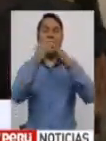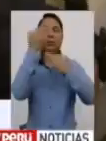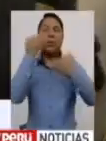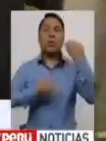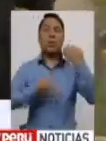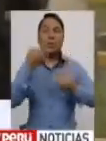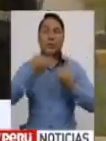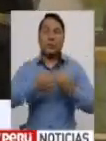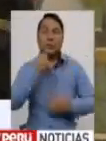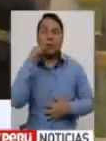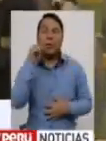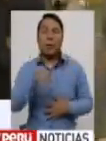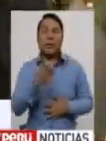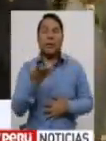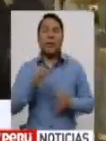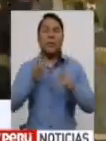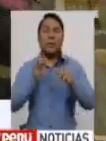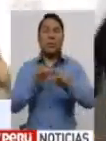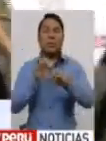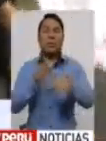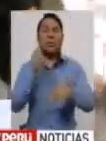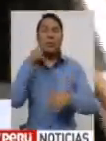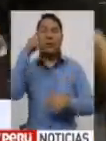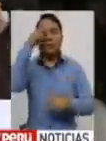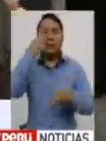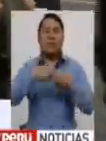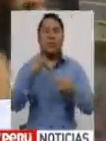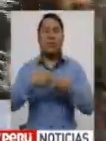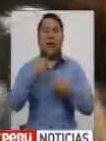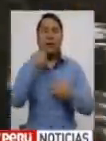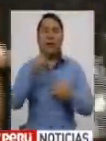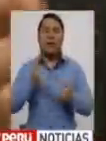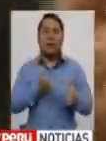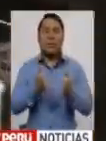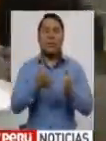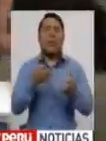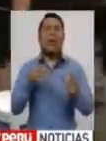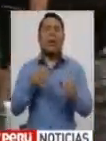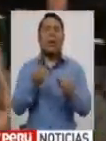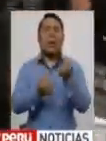marcha no tuvo más incidentes que las complicaciones que ocasionó en el tránsito vehicular.